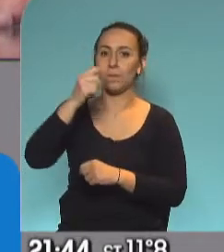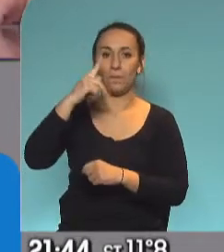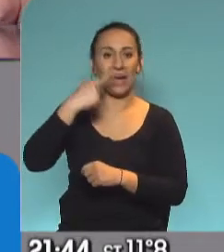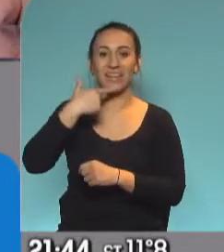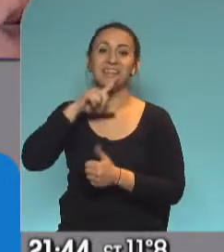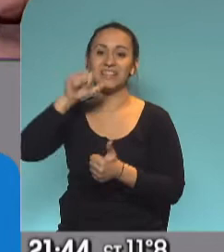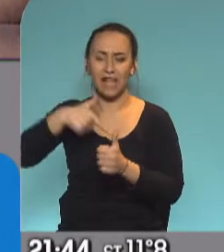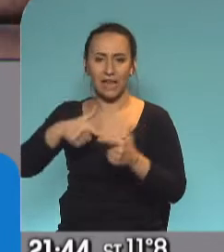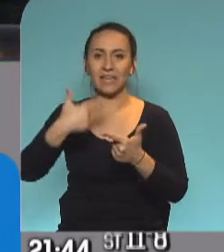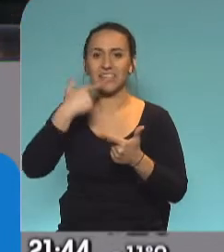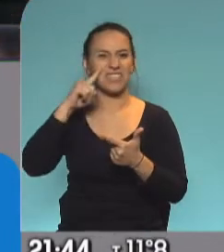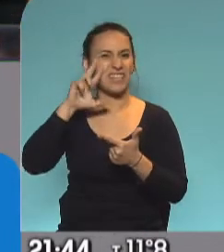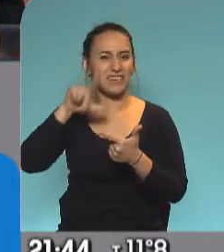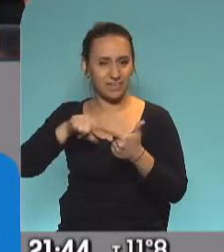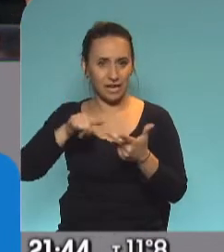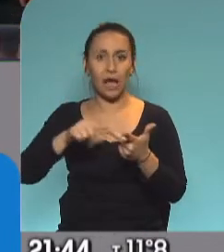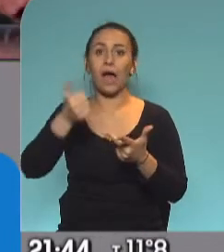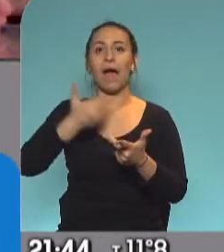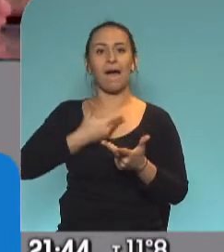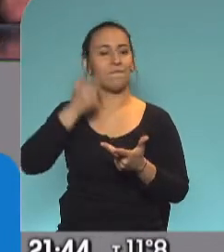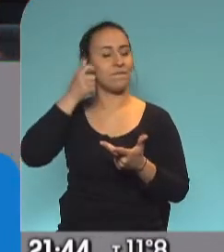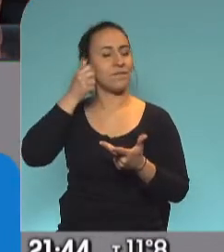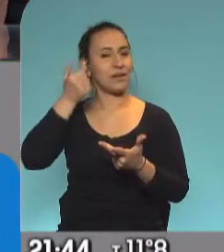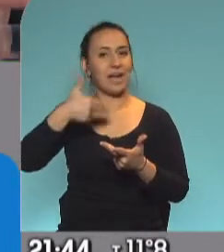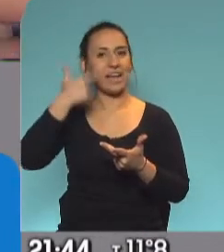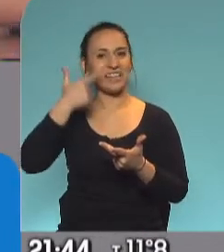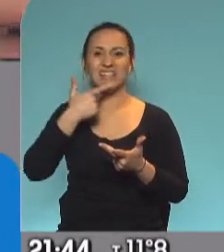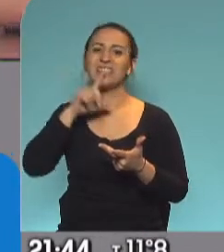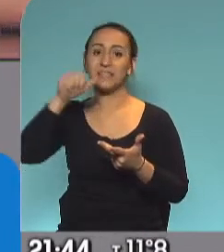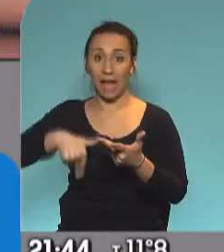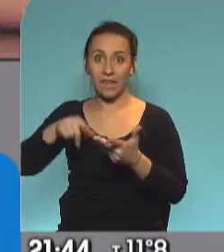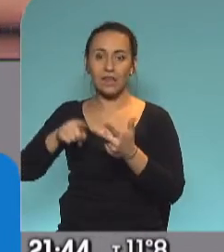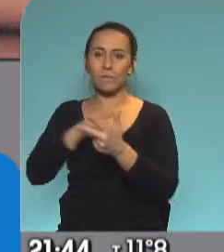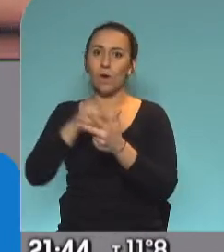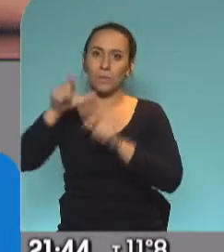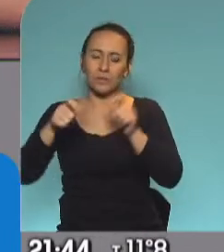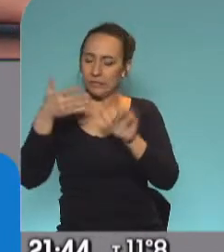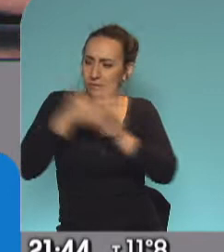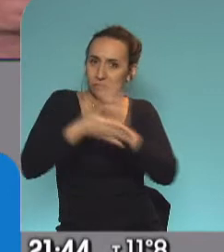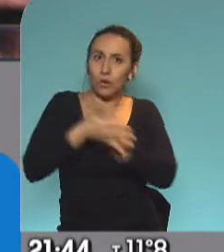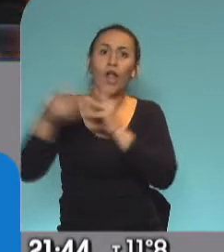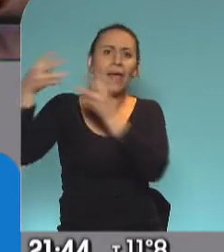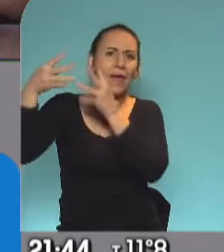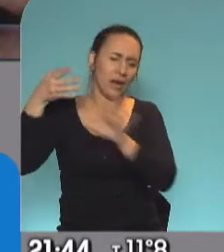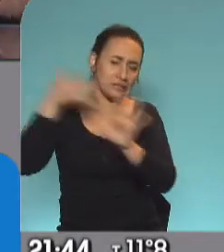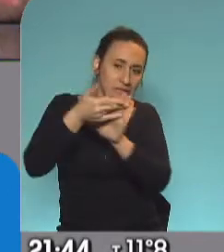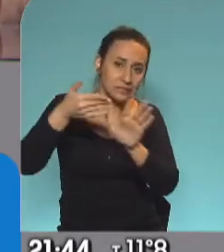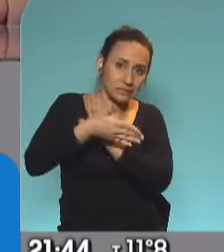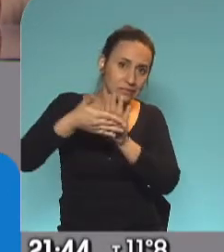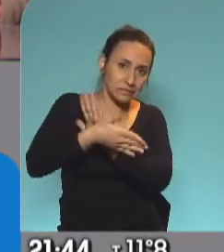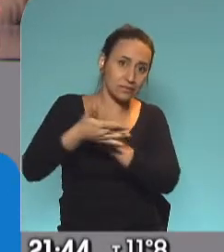y de Afganistán, y que intentan de esa manera luego pasar al continente europeo. Pero lo que pasa es que